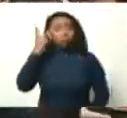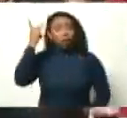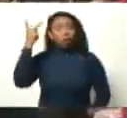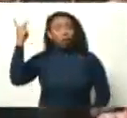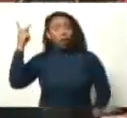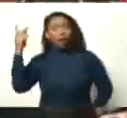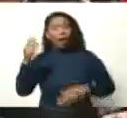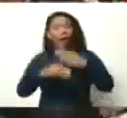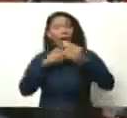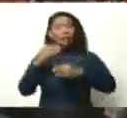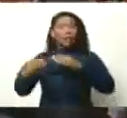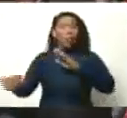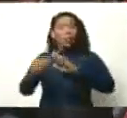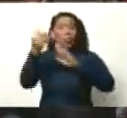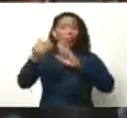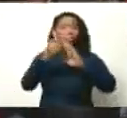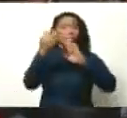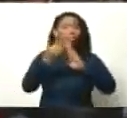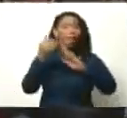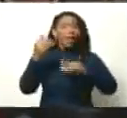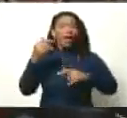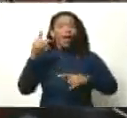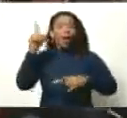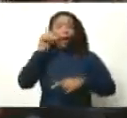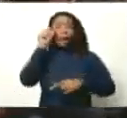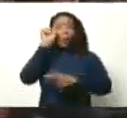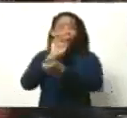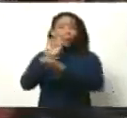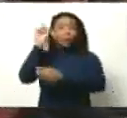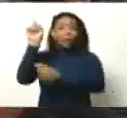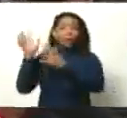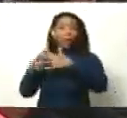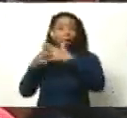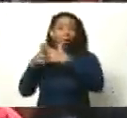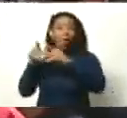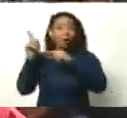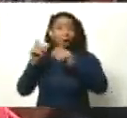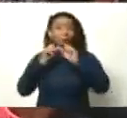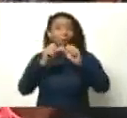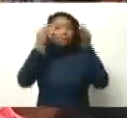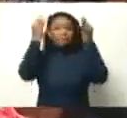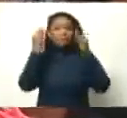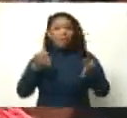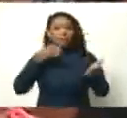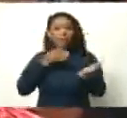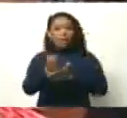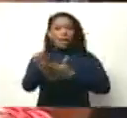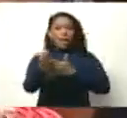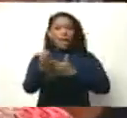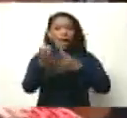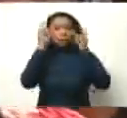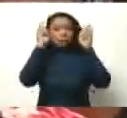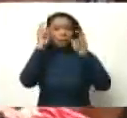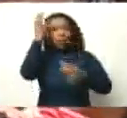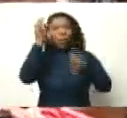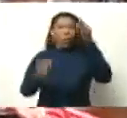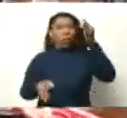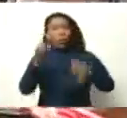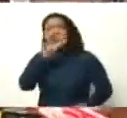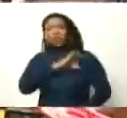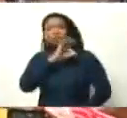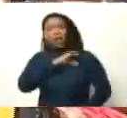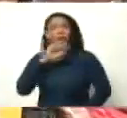a las que ha sido sometido Alex Saab, ha mantenido firme y fiel a la causa de la justicia social